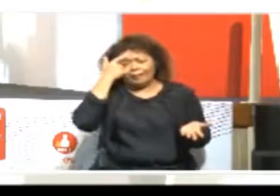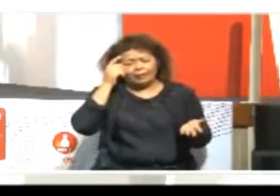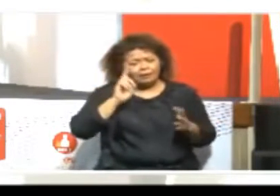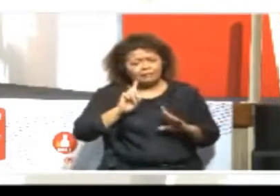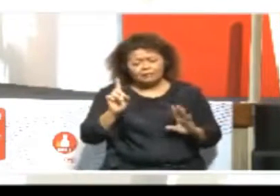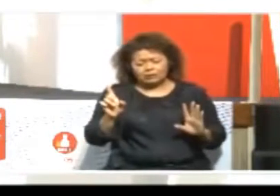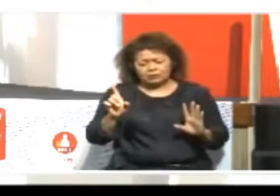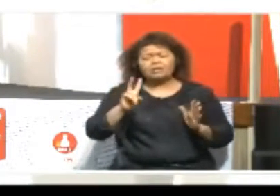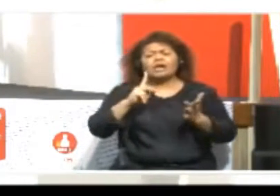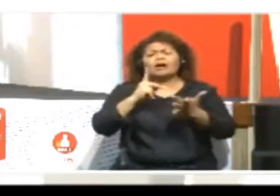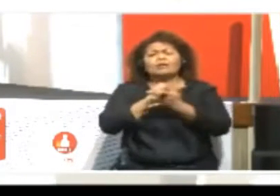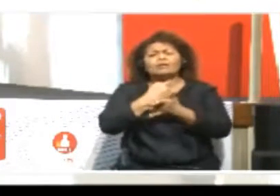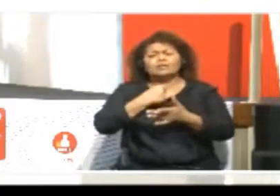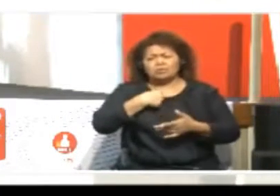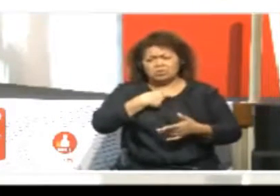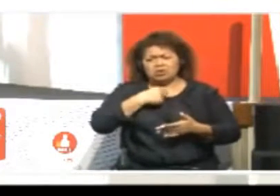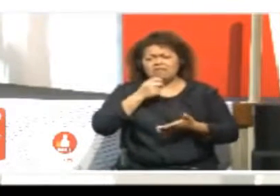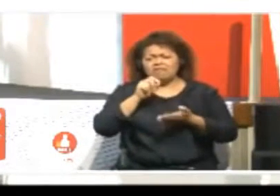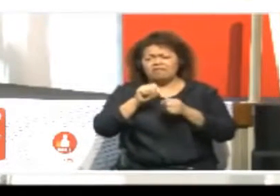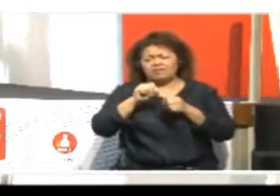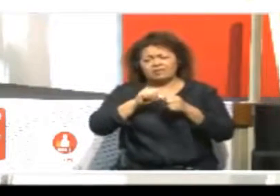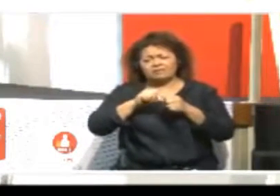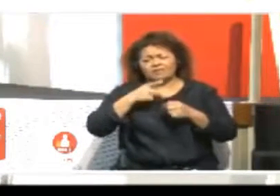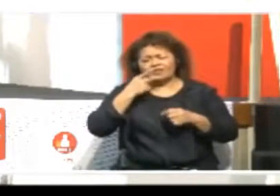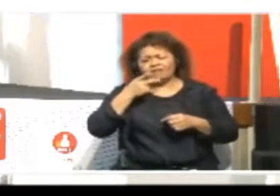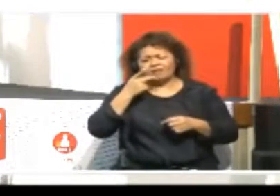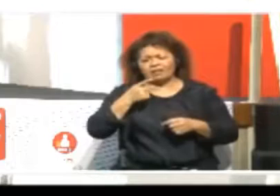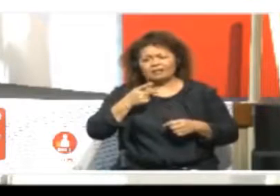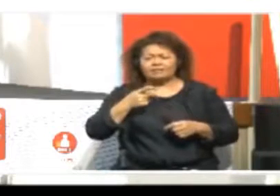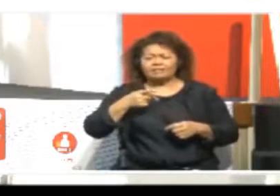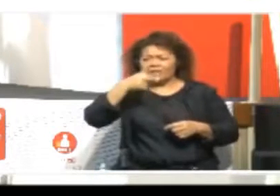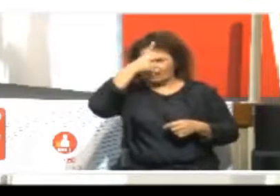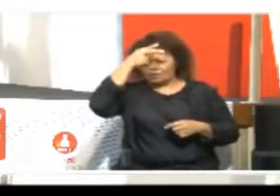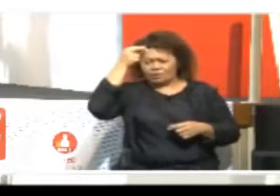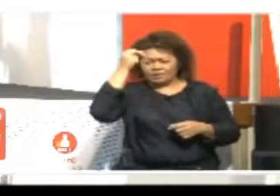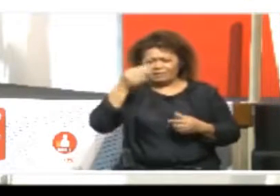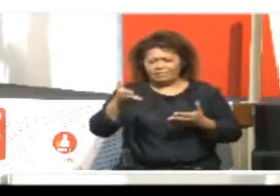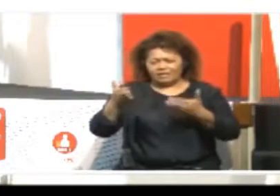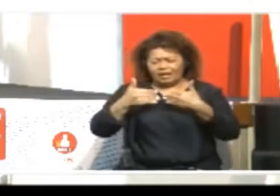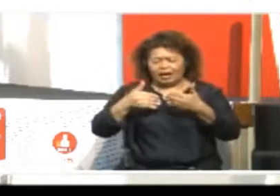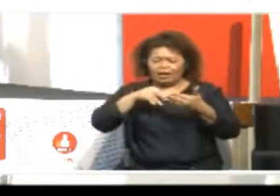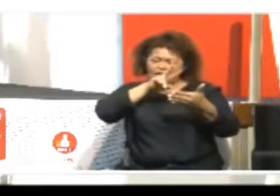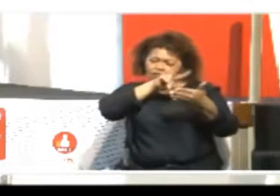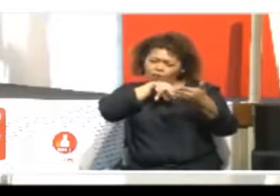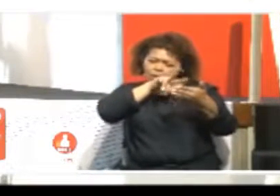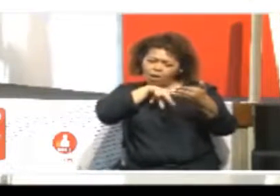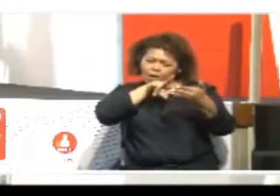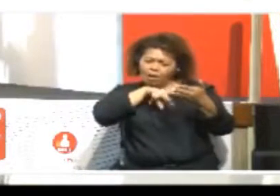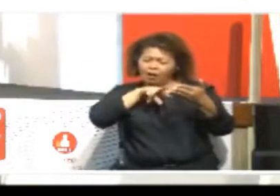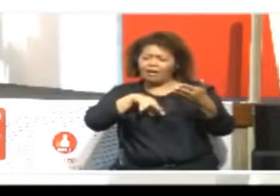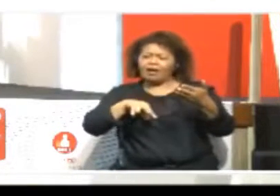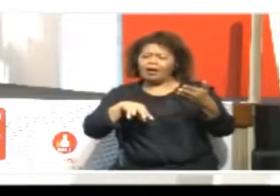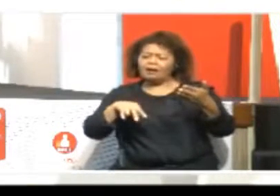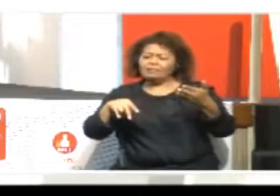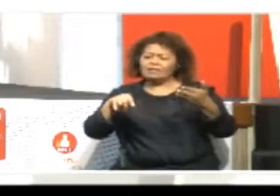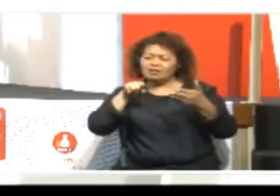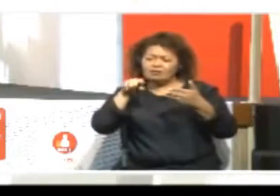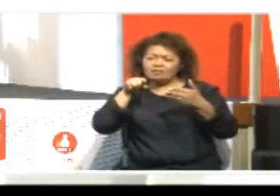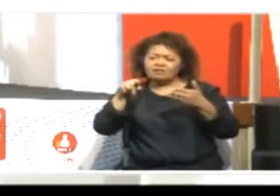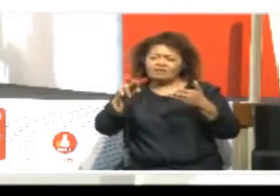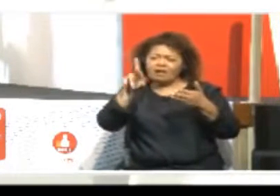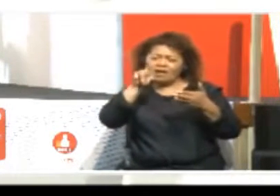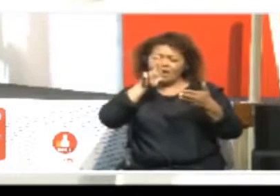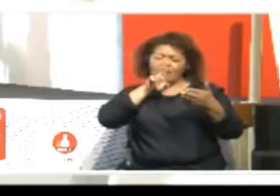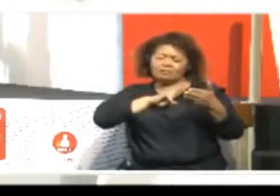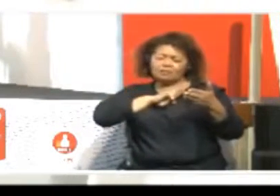daba cuenta de eso? Señor alcalde, venga y le ayudo y yo le leo el cuestionario y usted me responde y yo le escribo. Así fue como pude completar